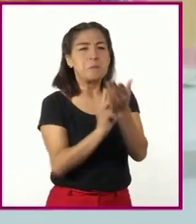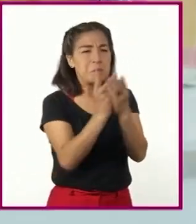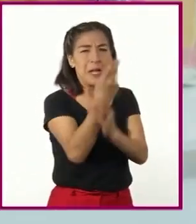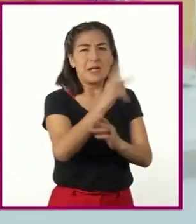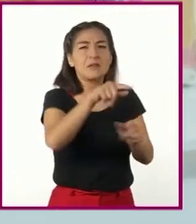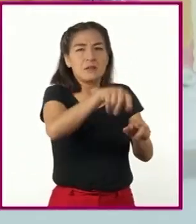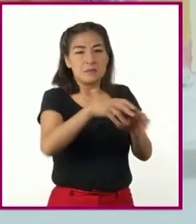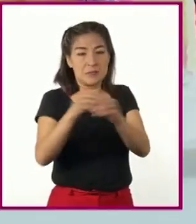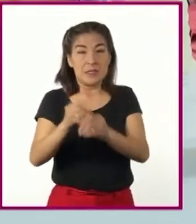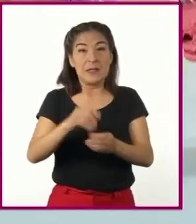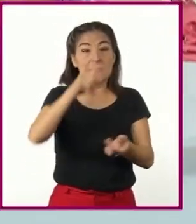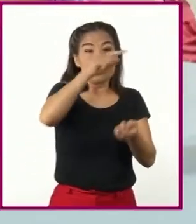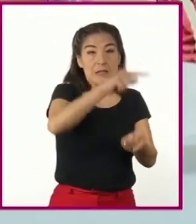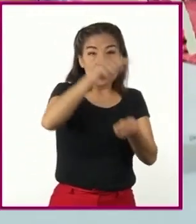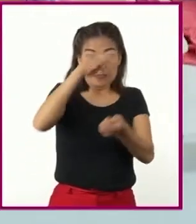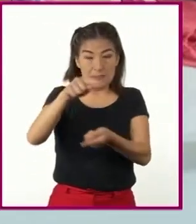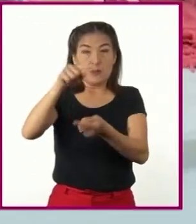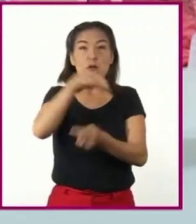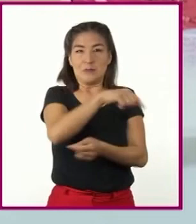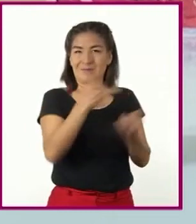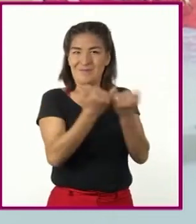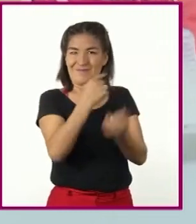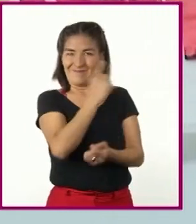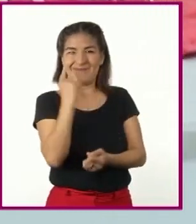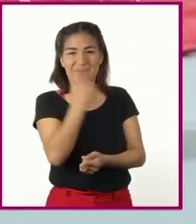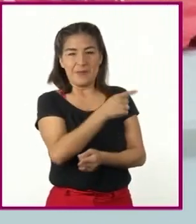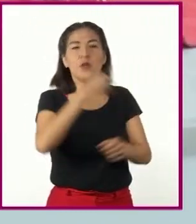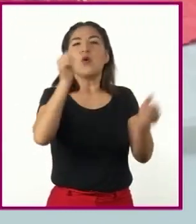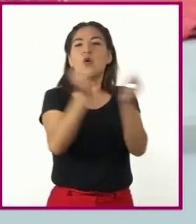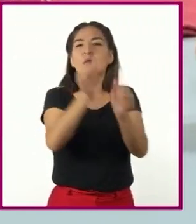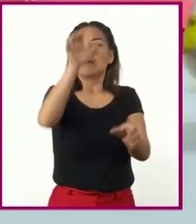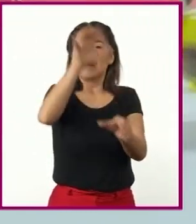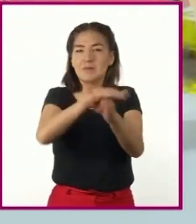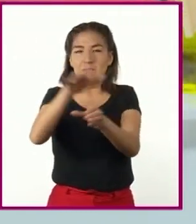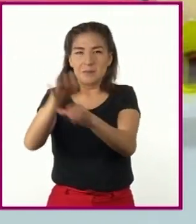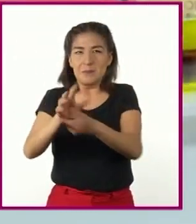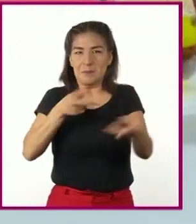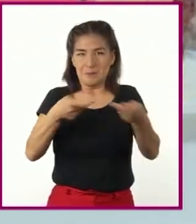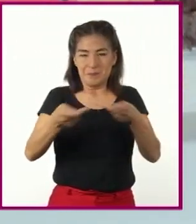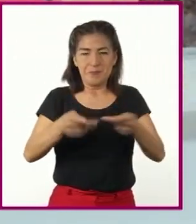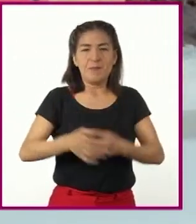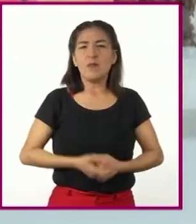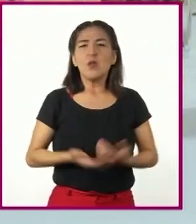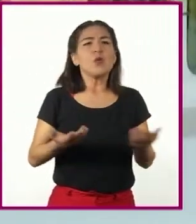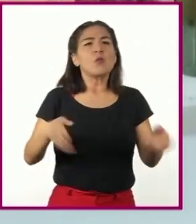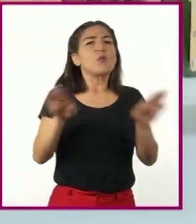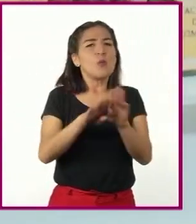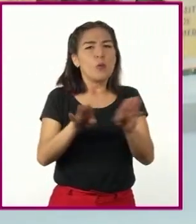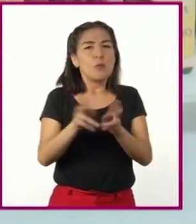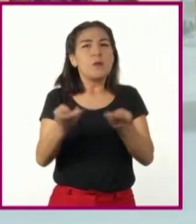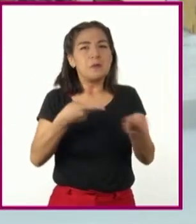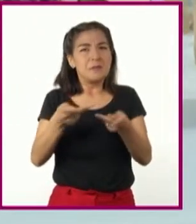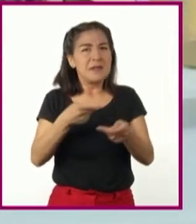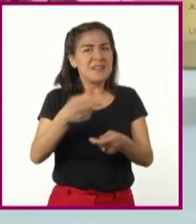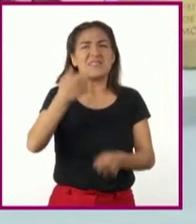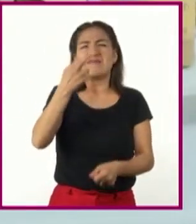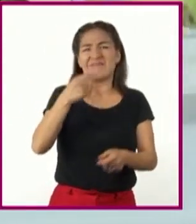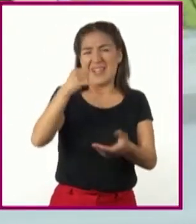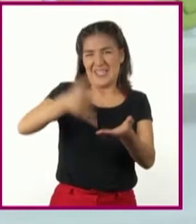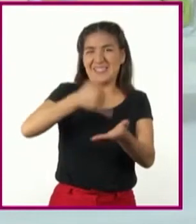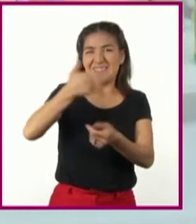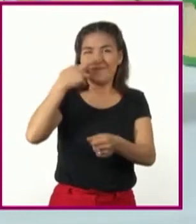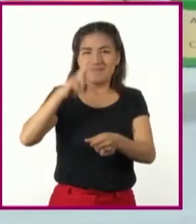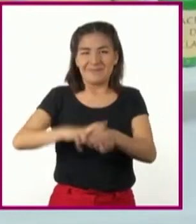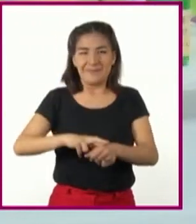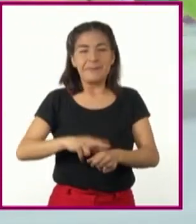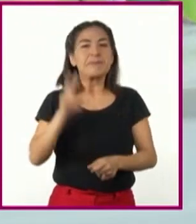Un frasco con tapa para preparar la mezcla. ¿Cómo preparamos nuestro aceite de ratero? Los